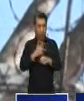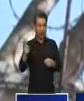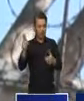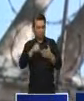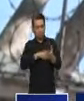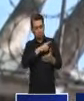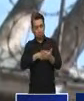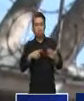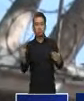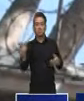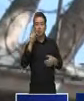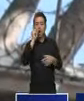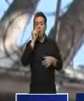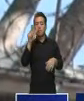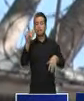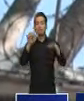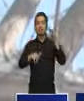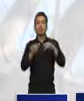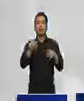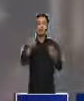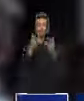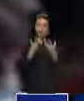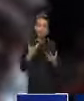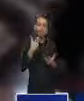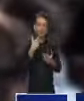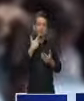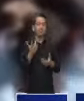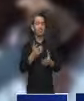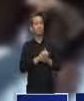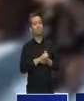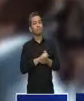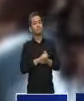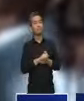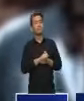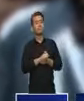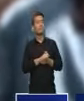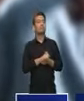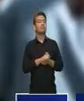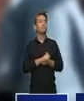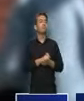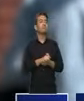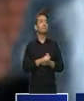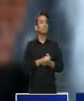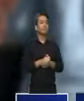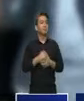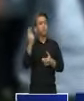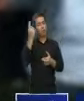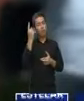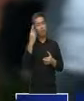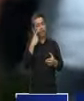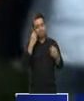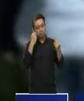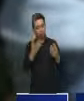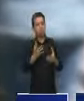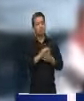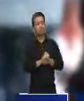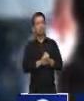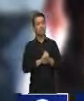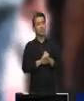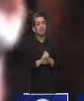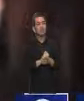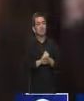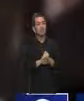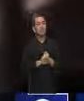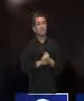votos comentó al respecto es importante también hacer notar que se ha ha dado importancia a la